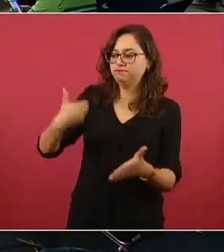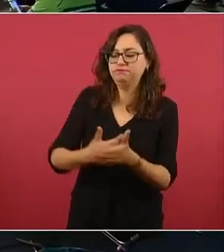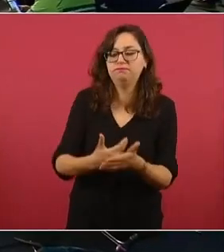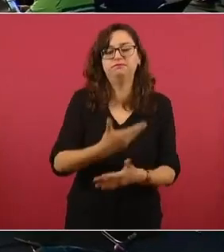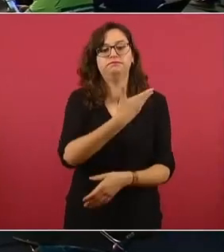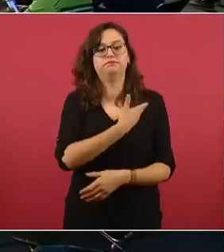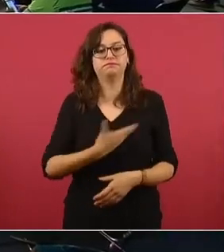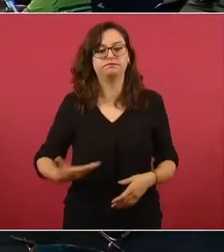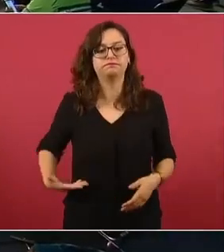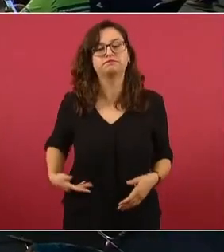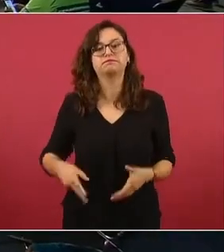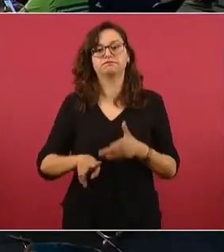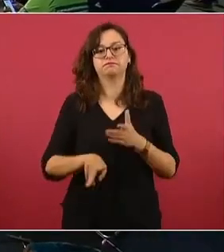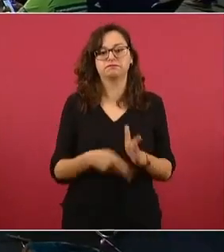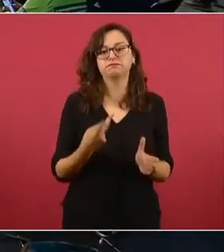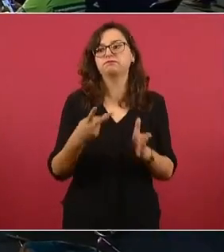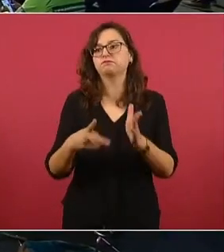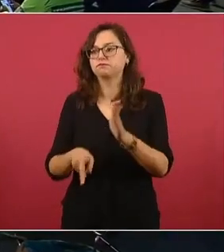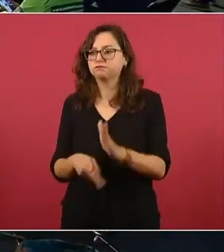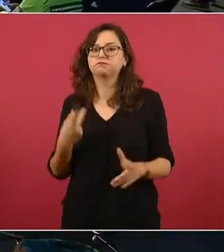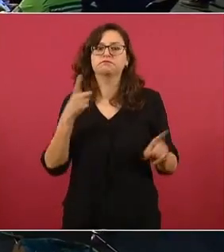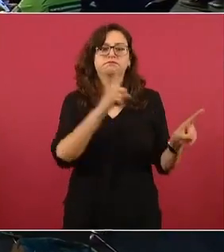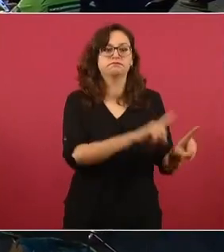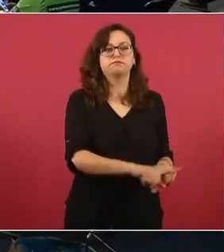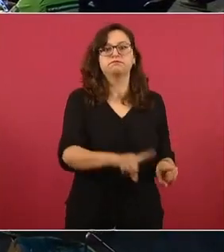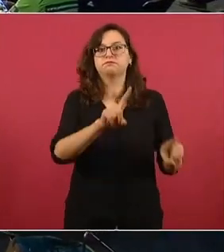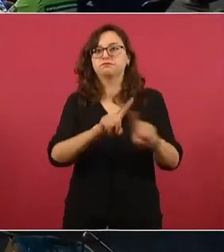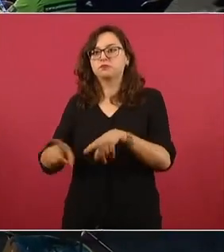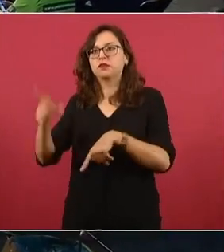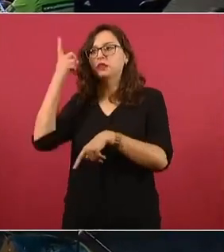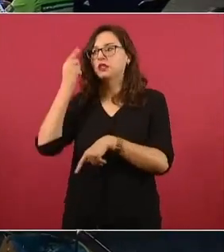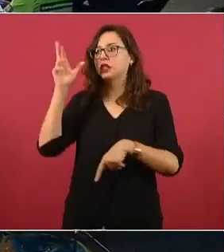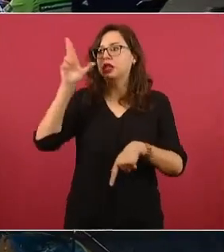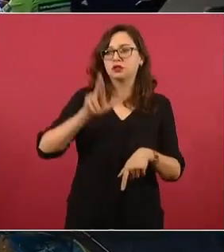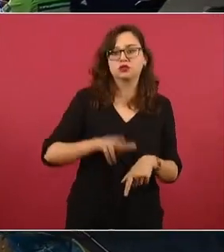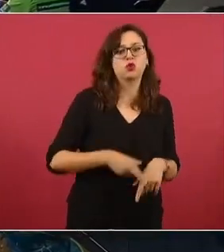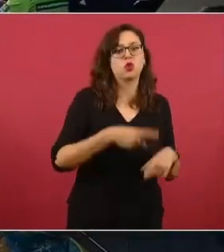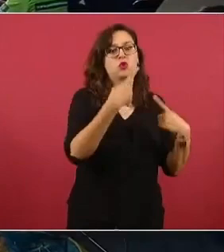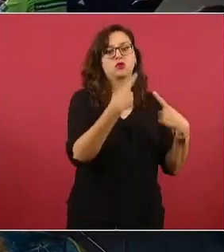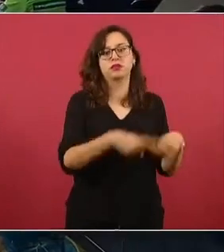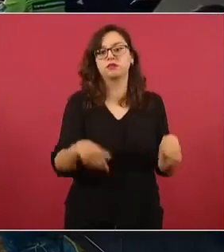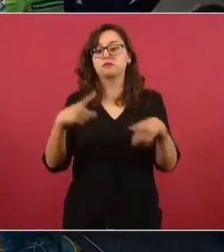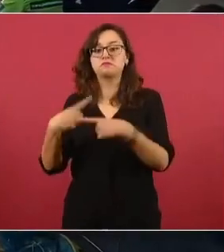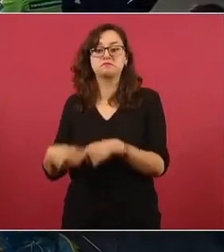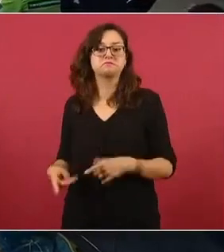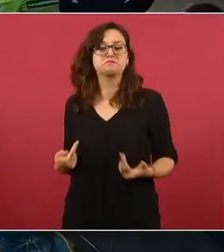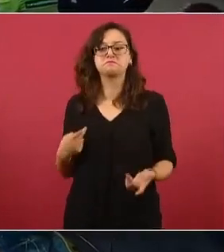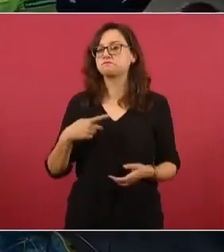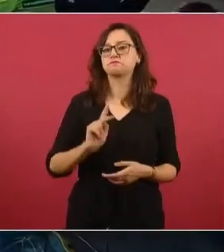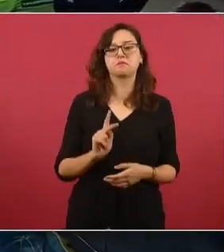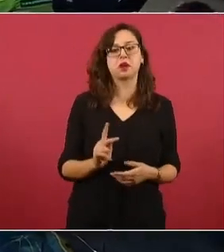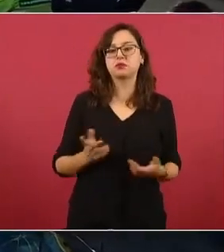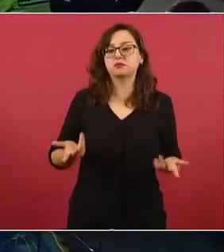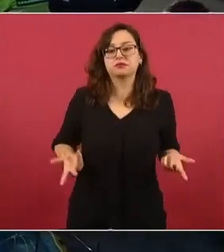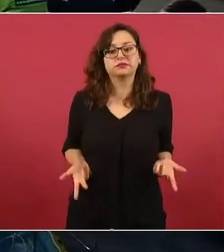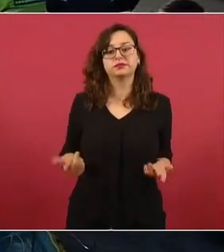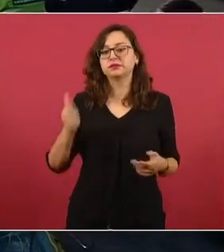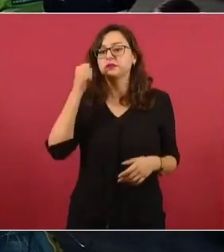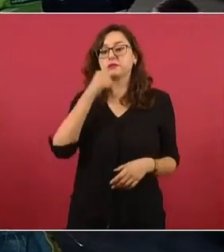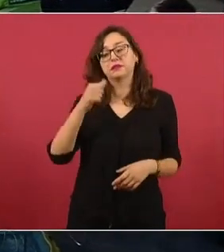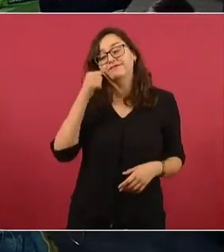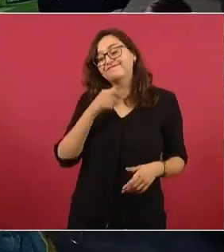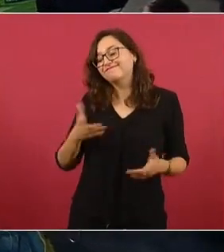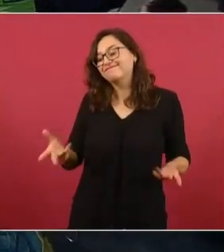presidentes, diversos directores de Pemex y, por supuesto, pues la negativa es que pues no hay.